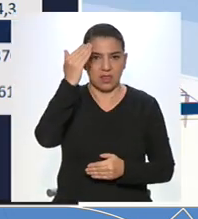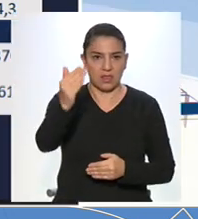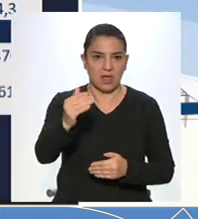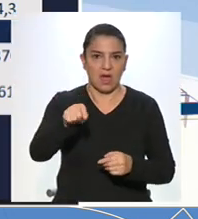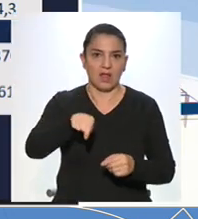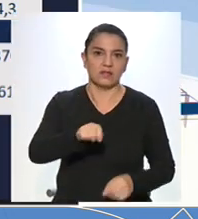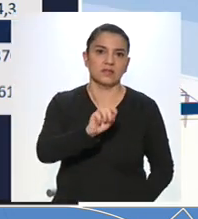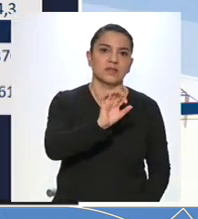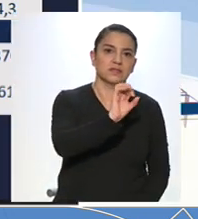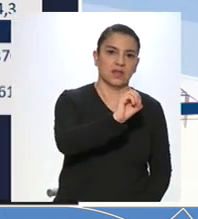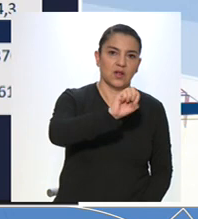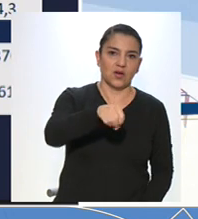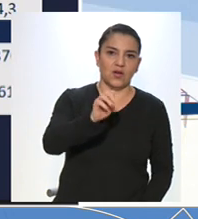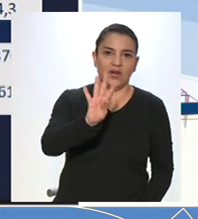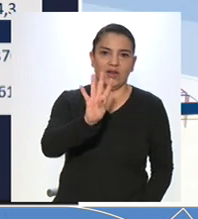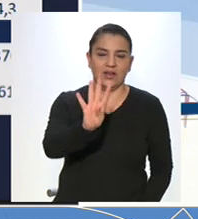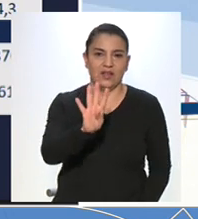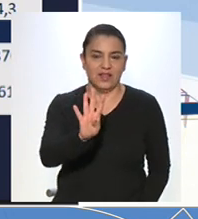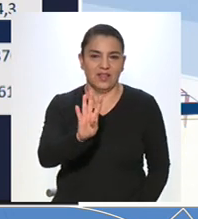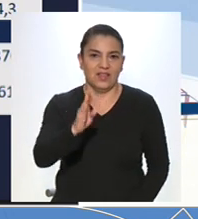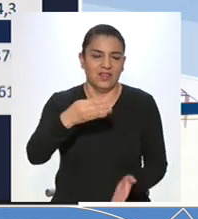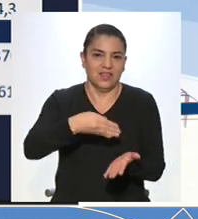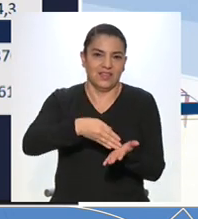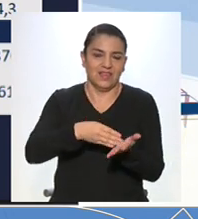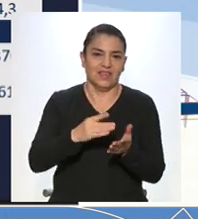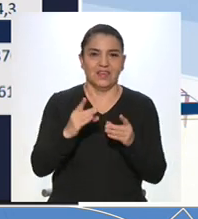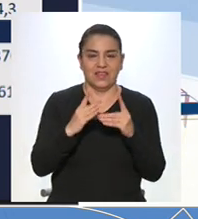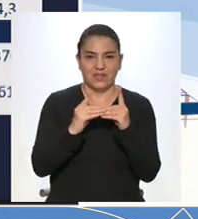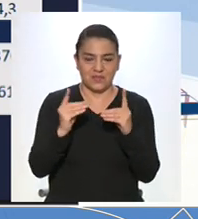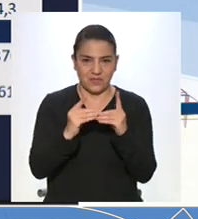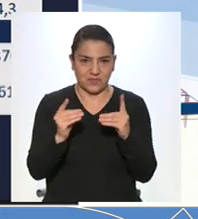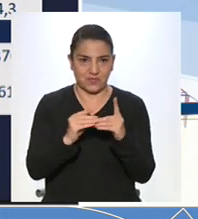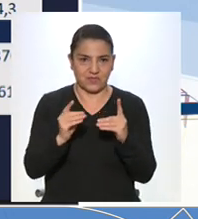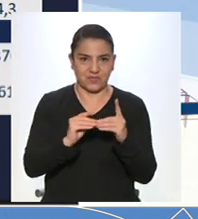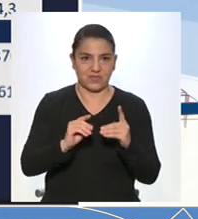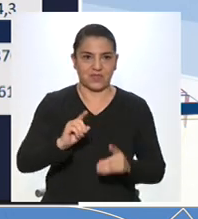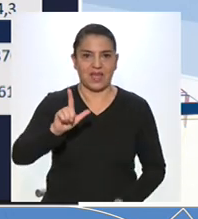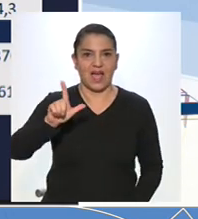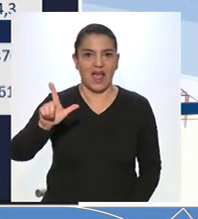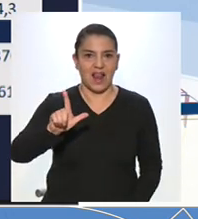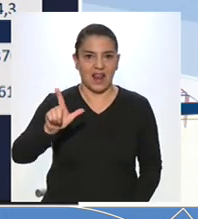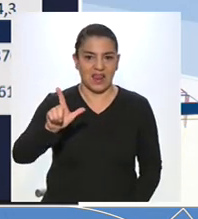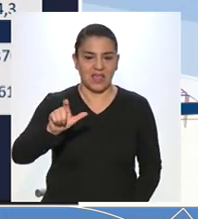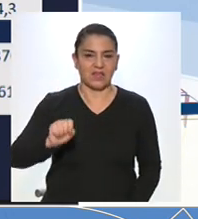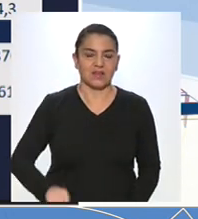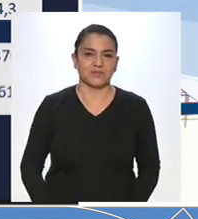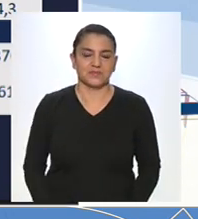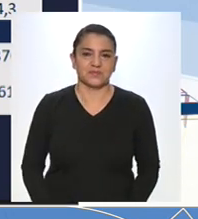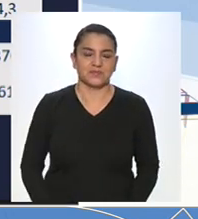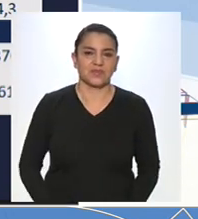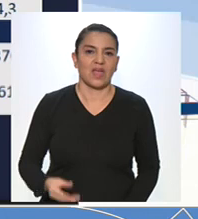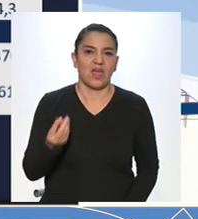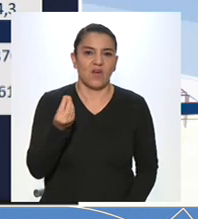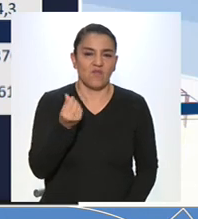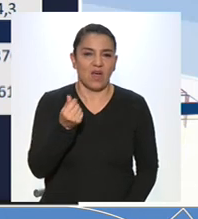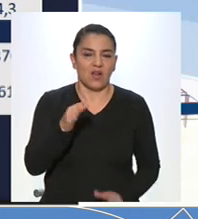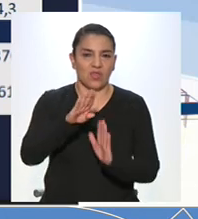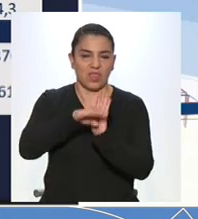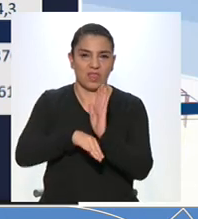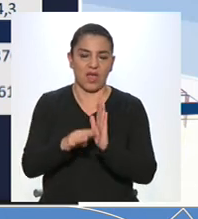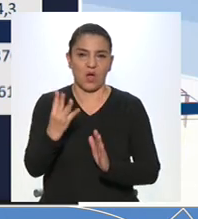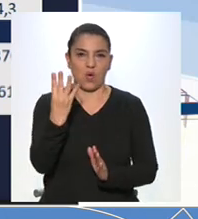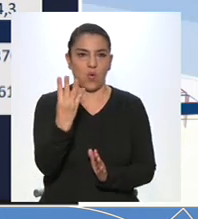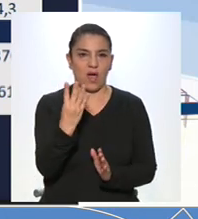libra. En nuestro escenario central proyectamos que este año el precio del cobre promediará $4.15 la libra, valor que descenderá a $4